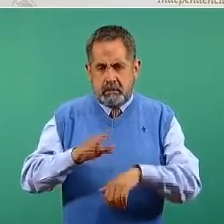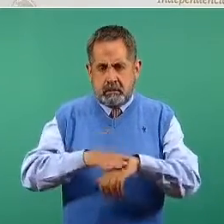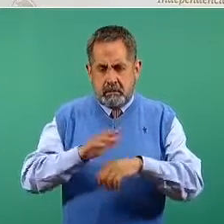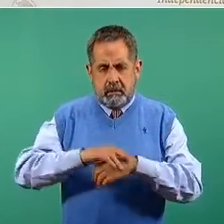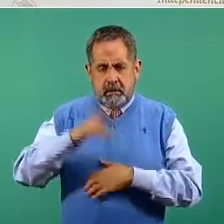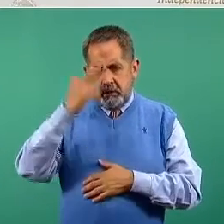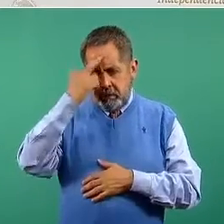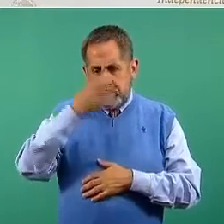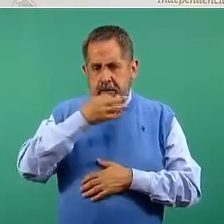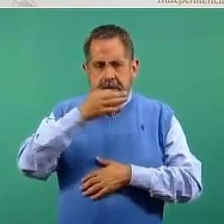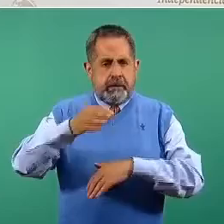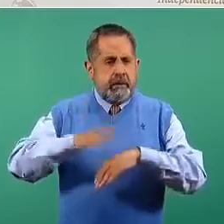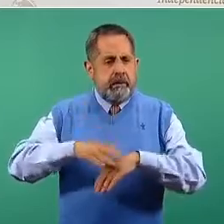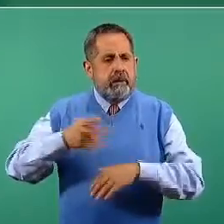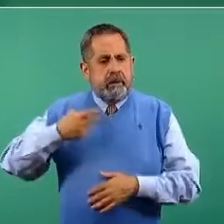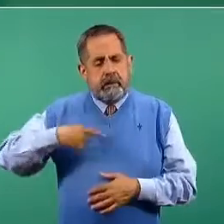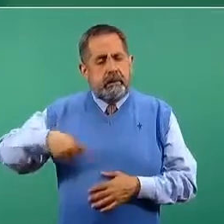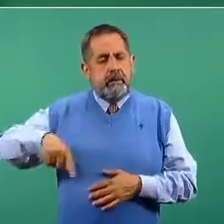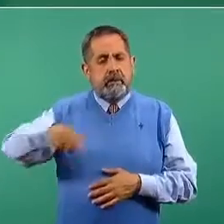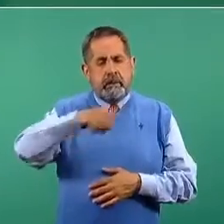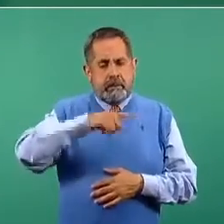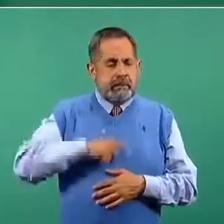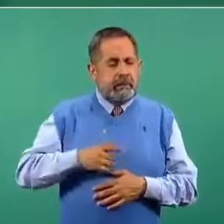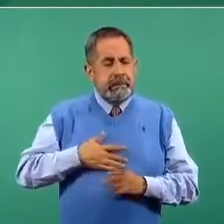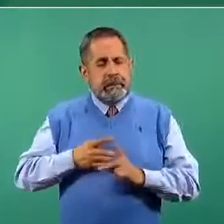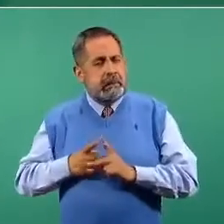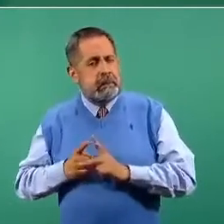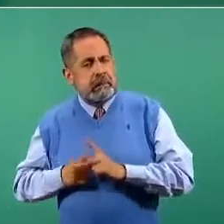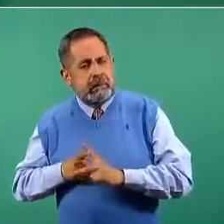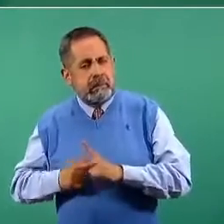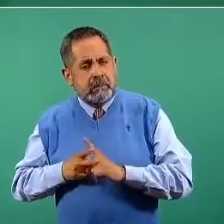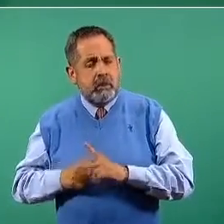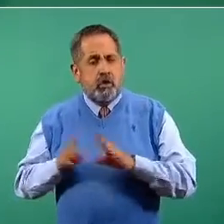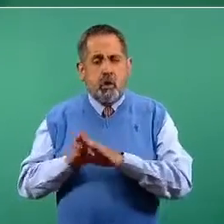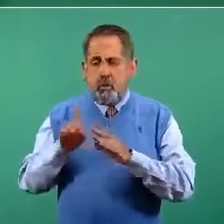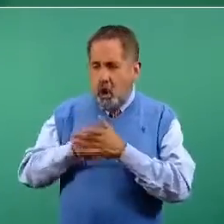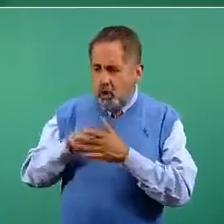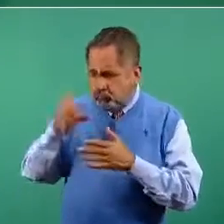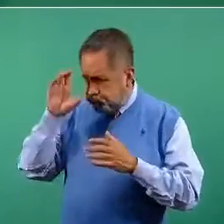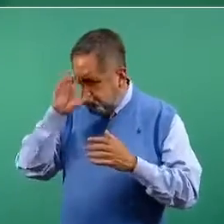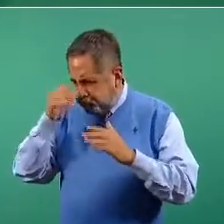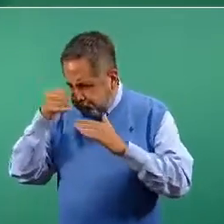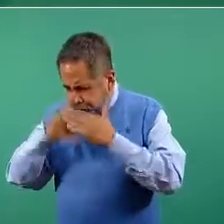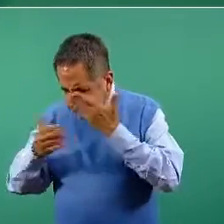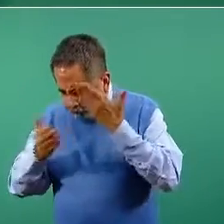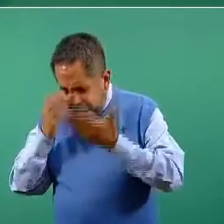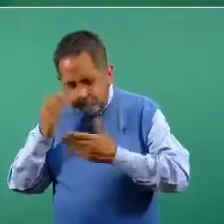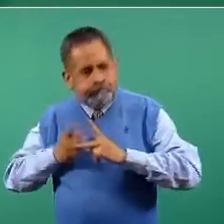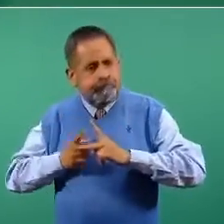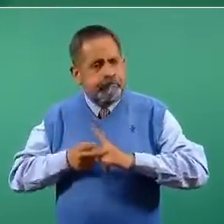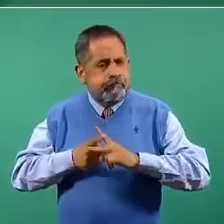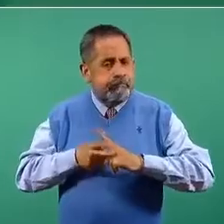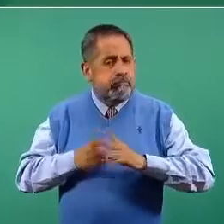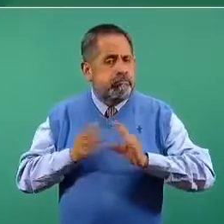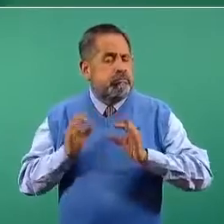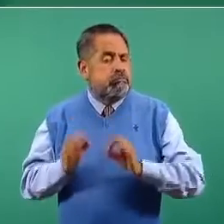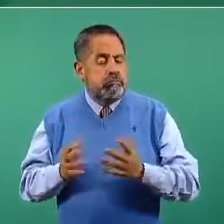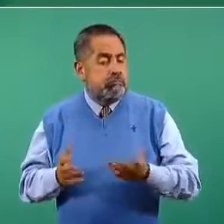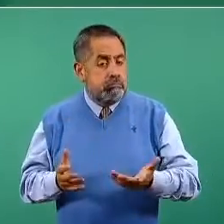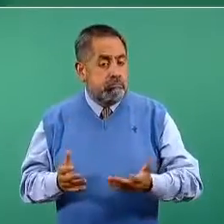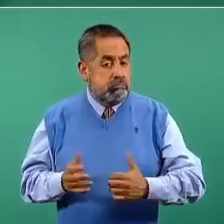Recordamos al público en general, las predicciones que se hacen en ciencia no tienen un carácter